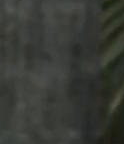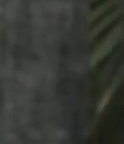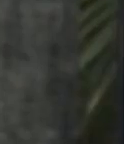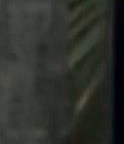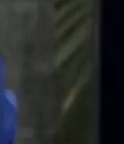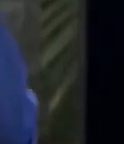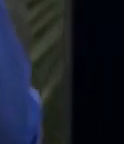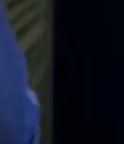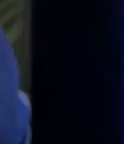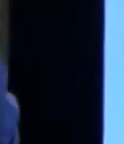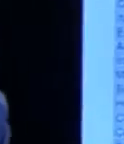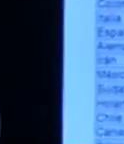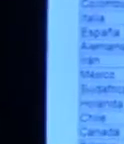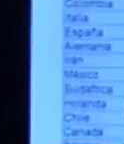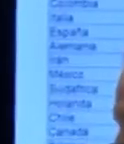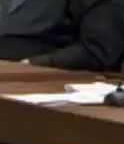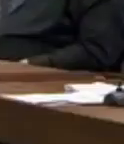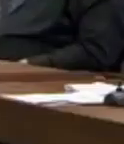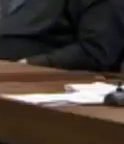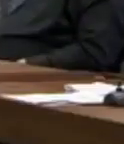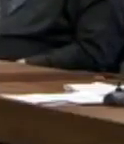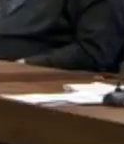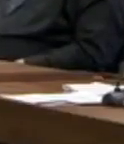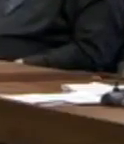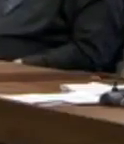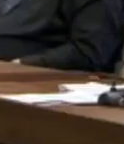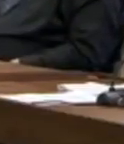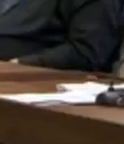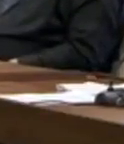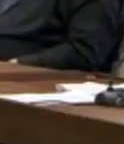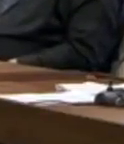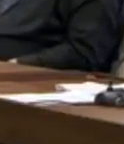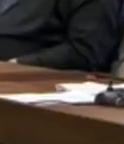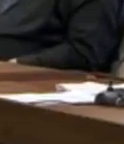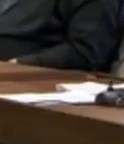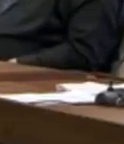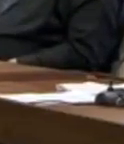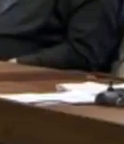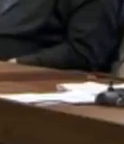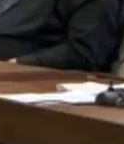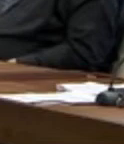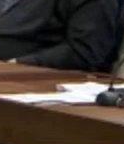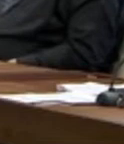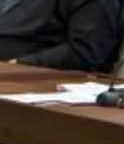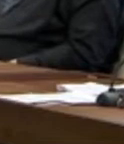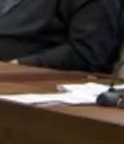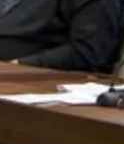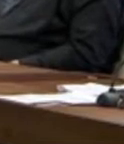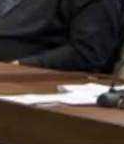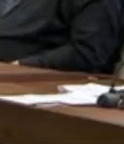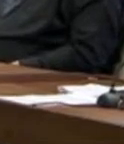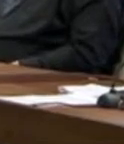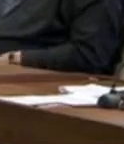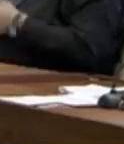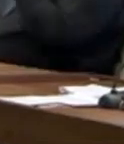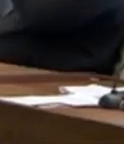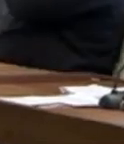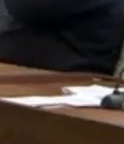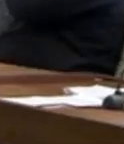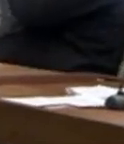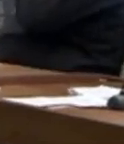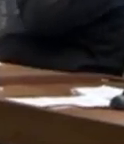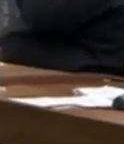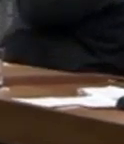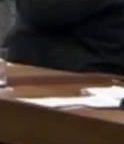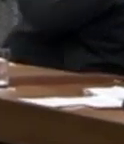está demostrado, como lo definió el canciller de la dignidad, como lo definió el comandante en jefe, que la OEA también es uno de los instrumentos de toda esta